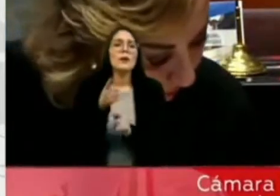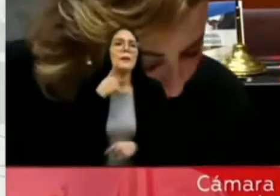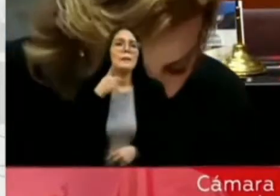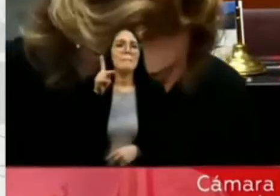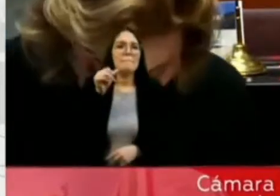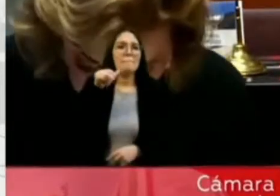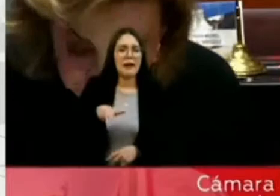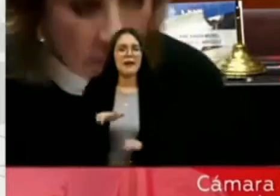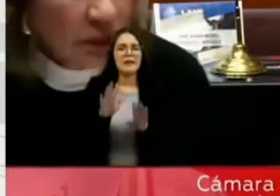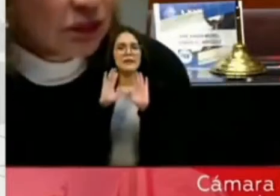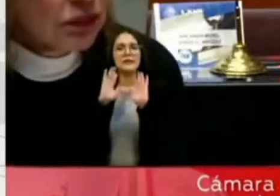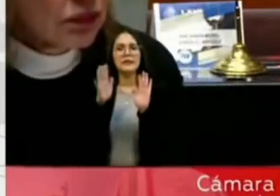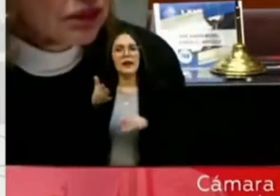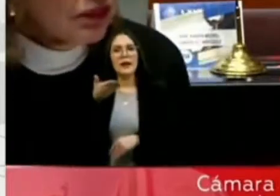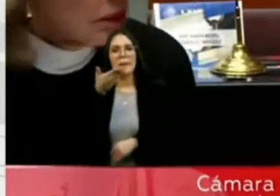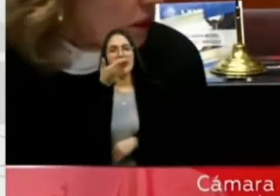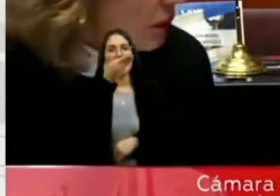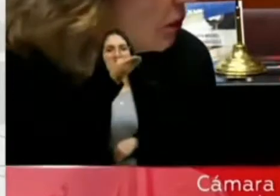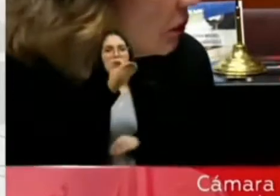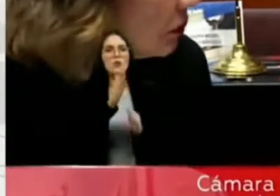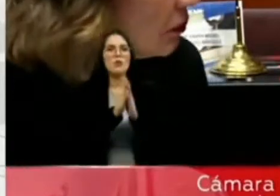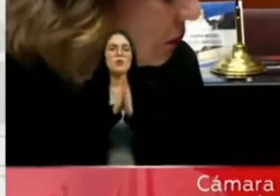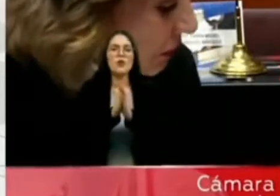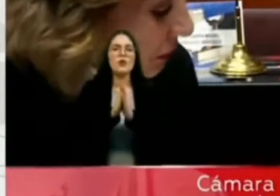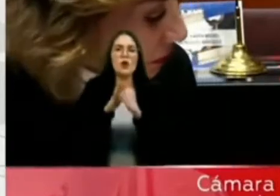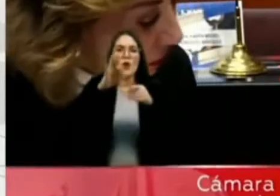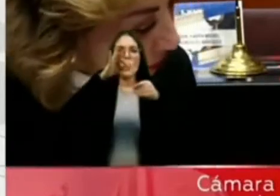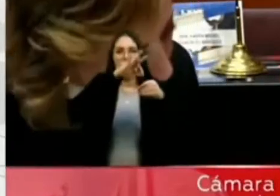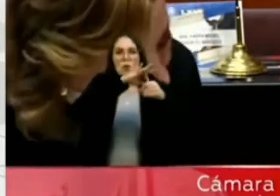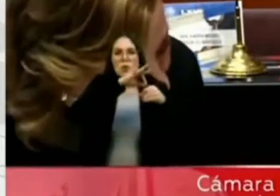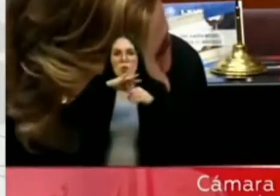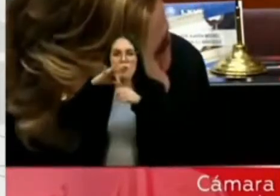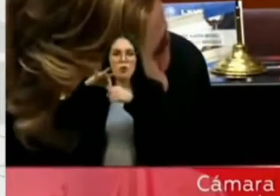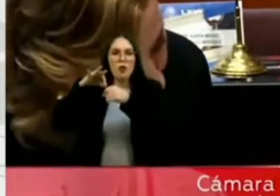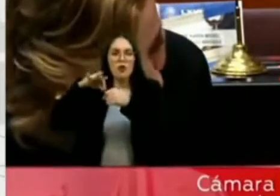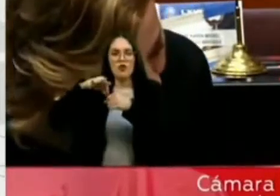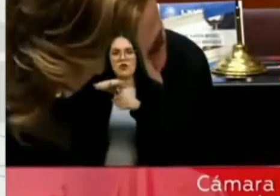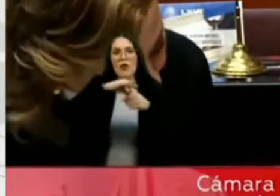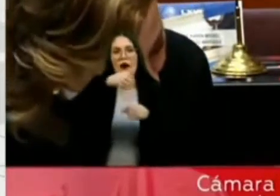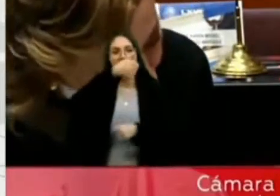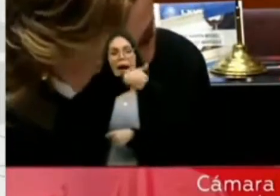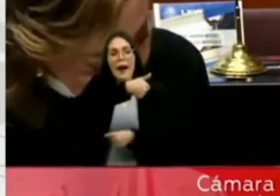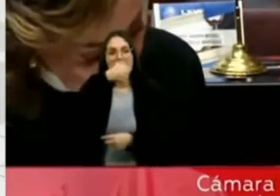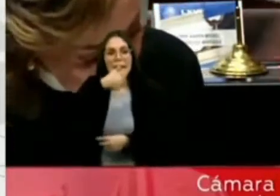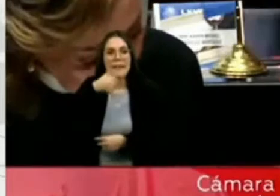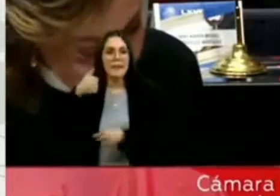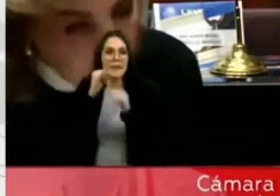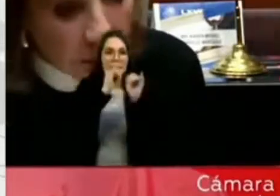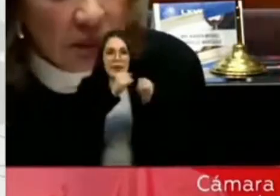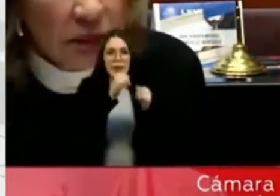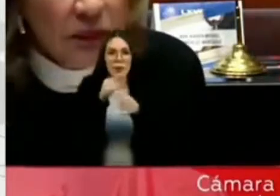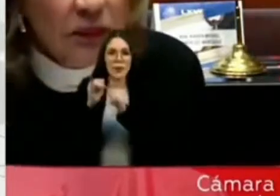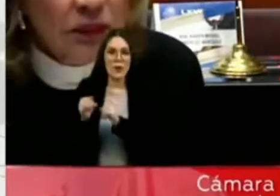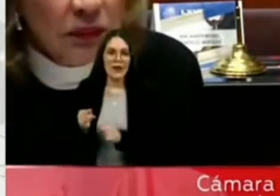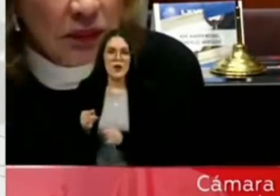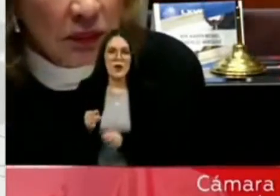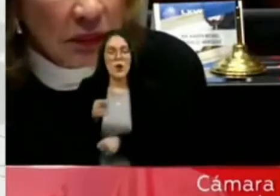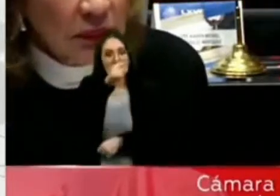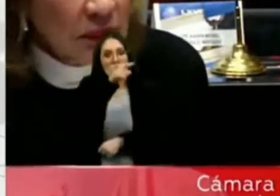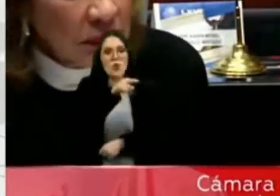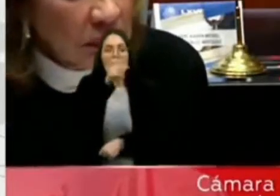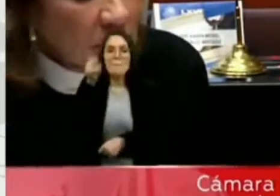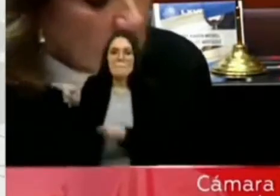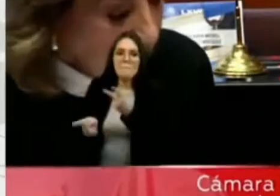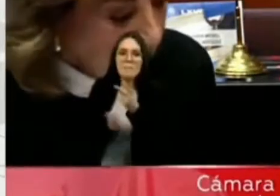ha pedido por votación nominal que usted ponga a consideración de este